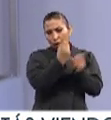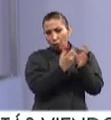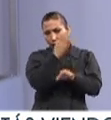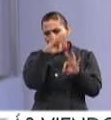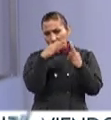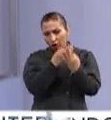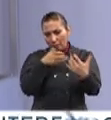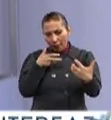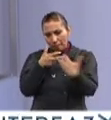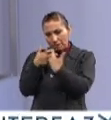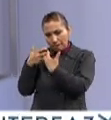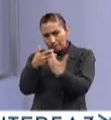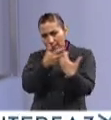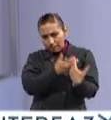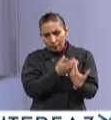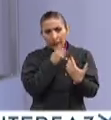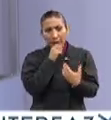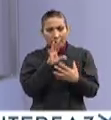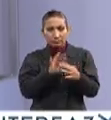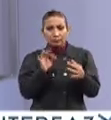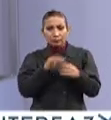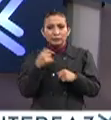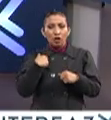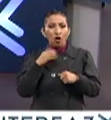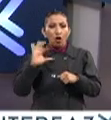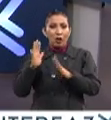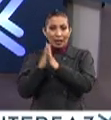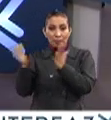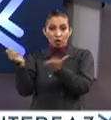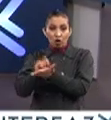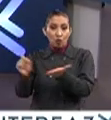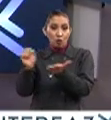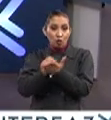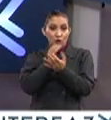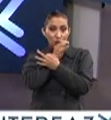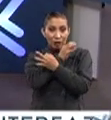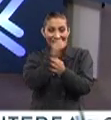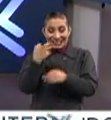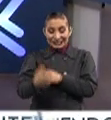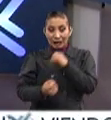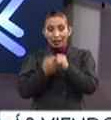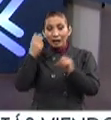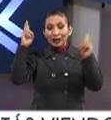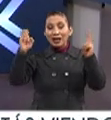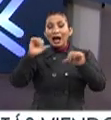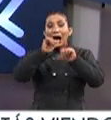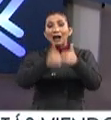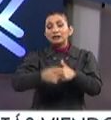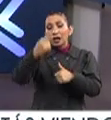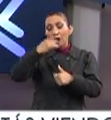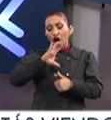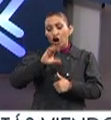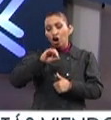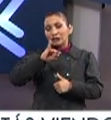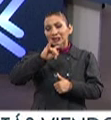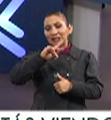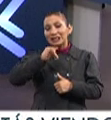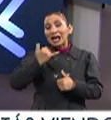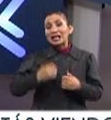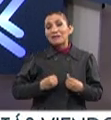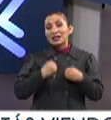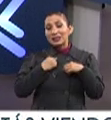nuevos moldes. También les platico que publiqué un libro este año que se llama Arte, Conciencia y Vida,